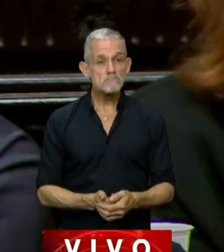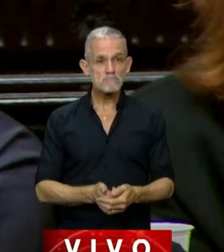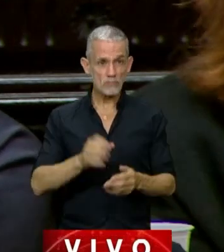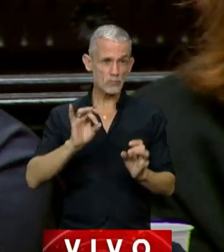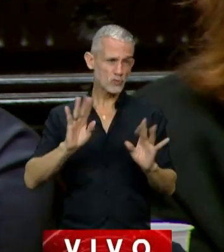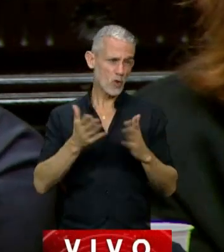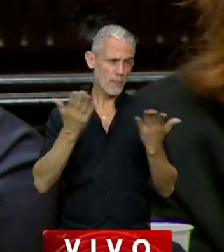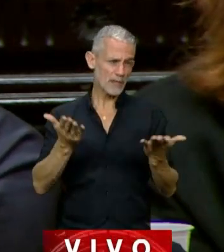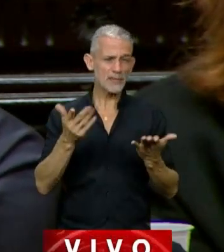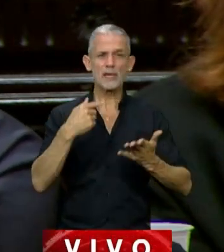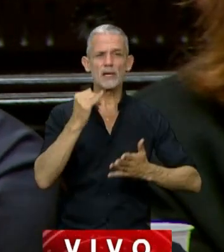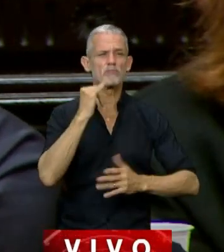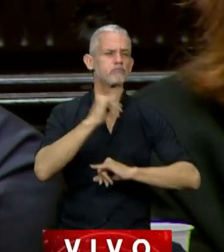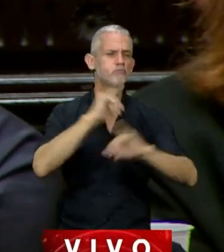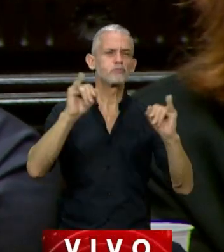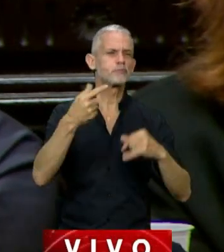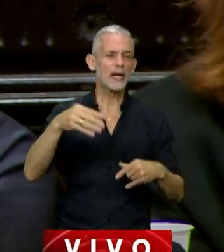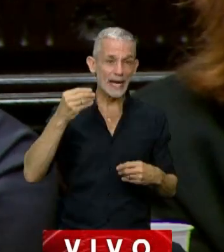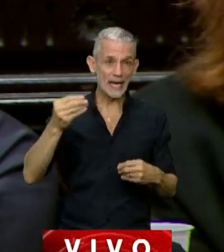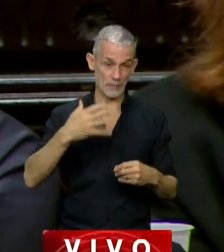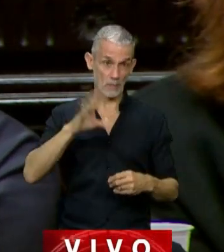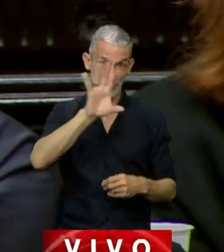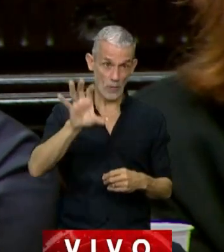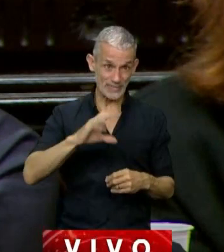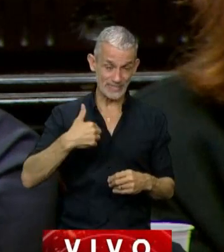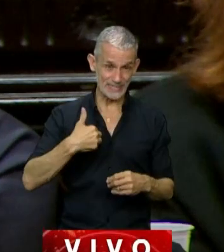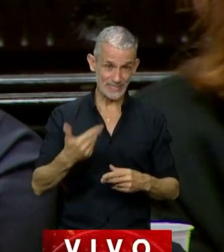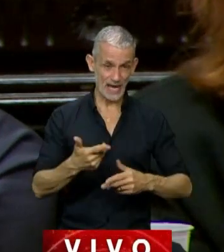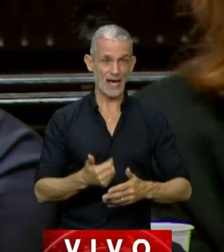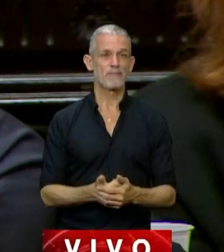Simplemente decirle que nuestra provincia